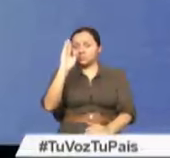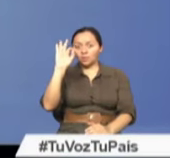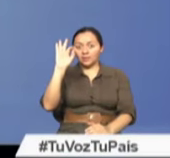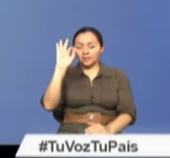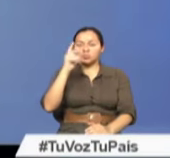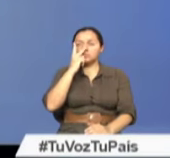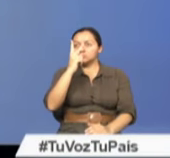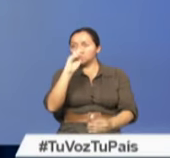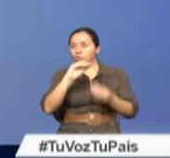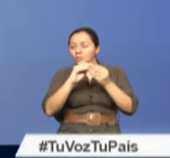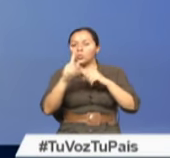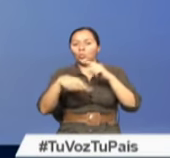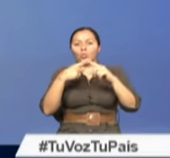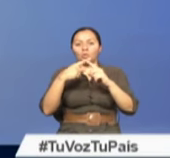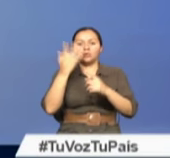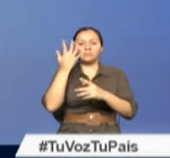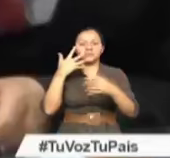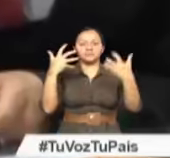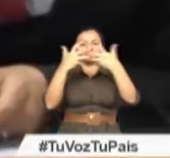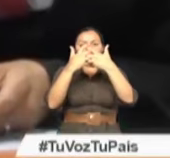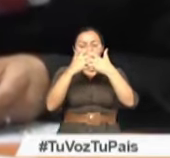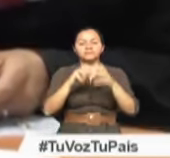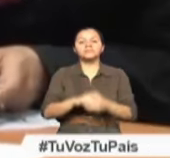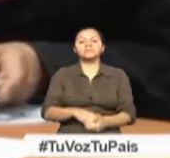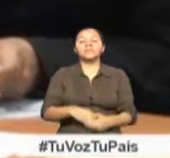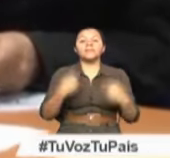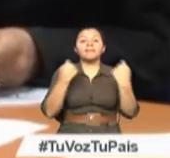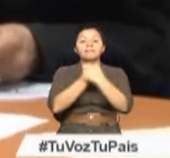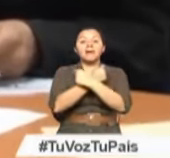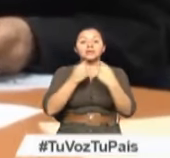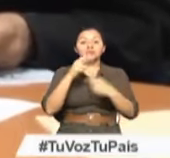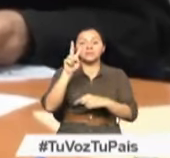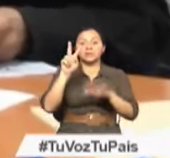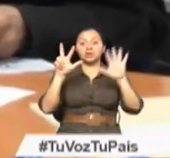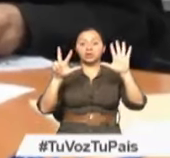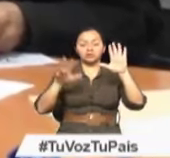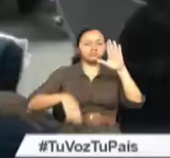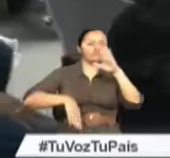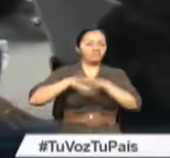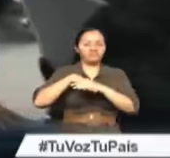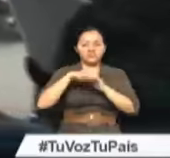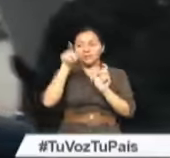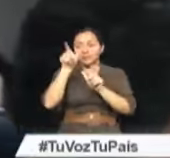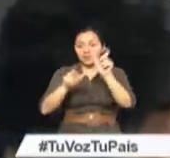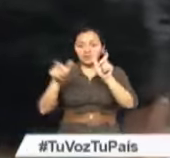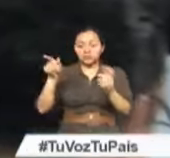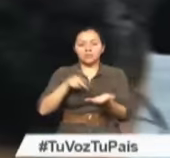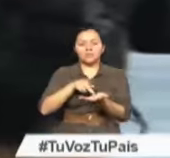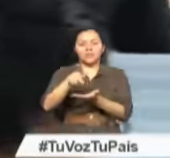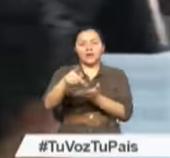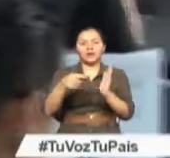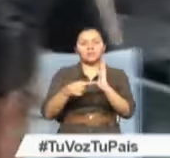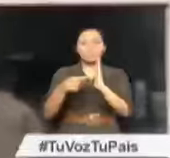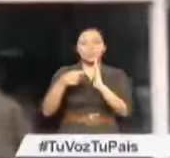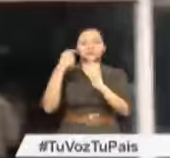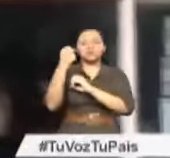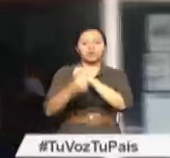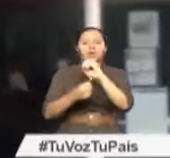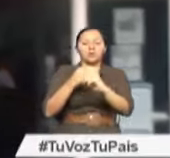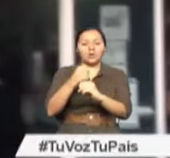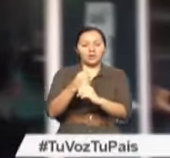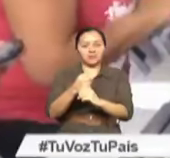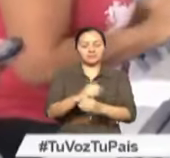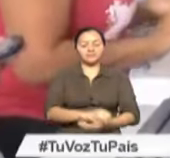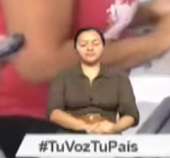declaración del impuesto a la renta. El 28 de marzo es la fecha tope para que las personas naturales presenten la declaración